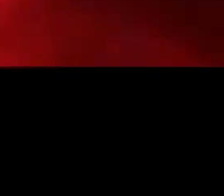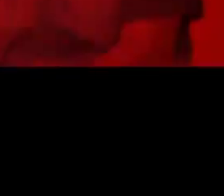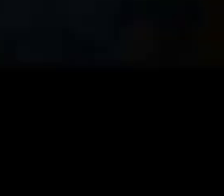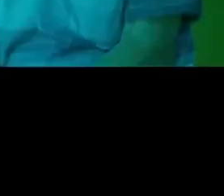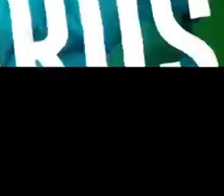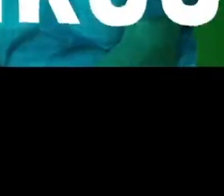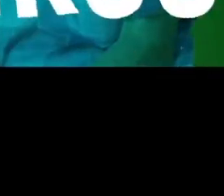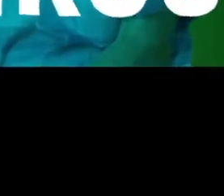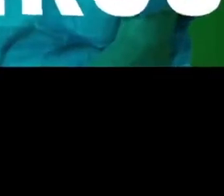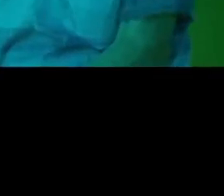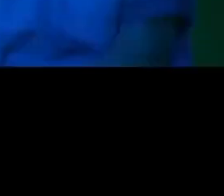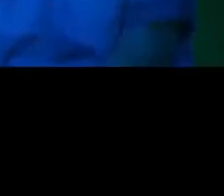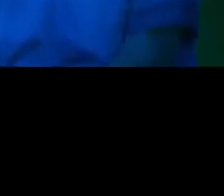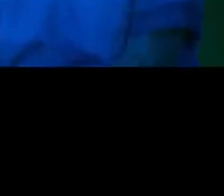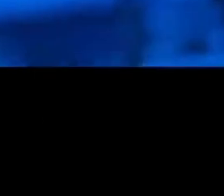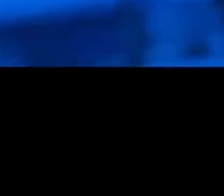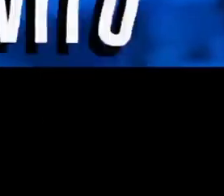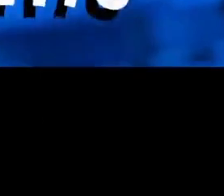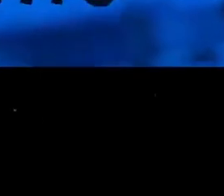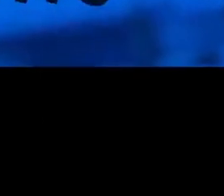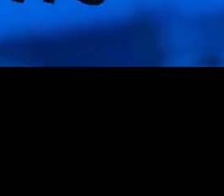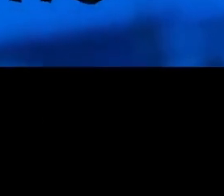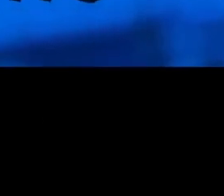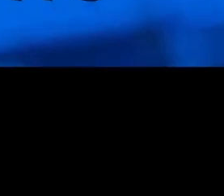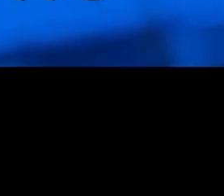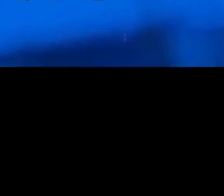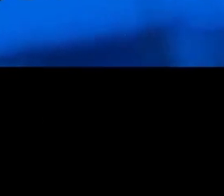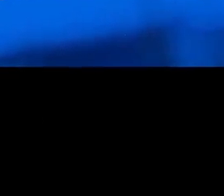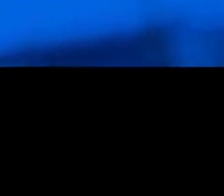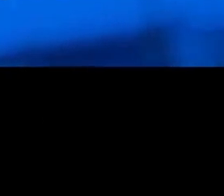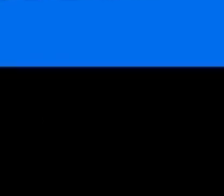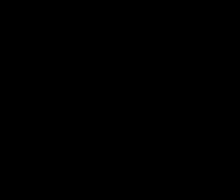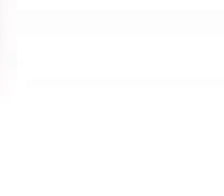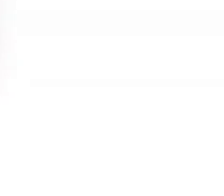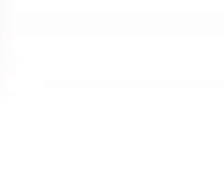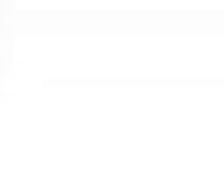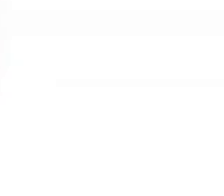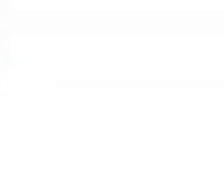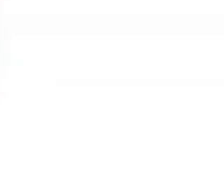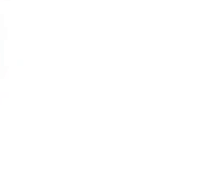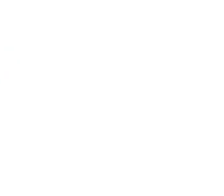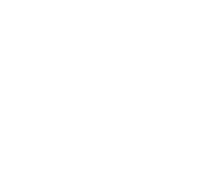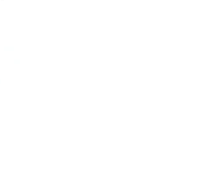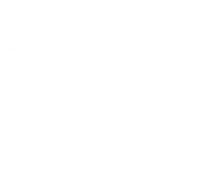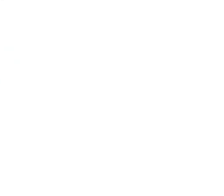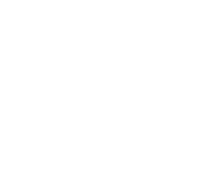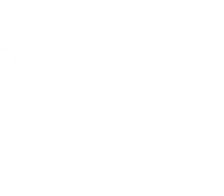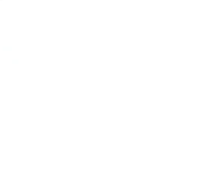yo le evito al coronavirus, así yo le evito.